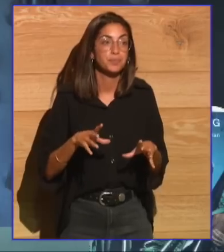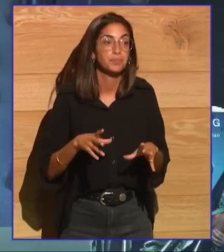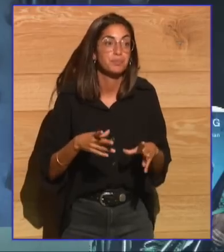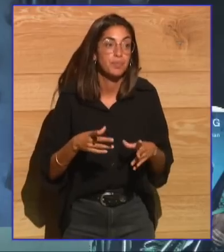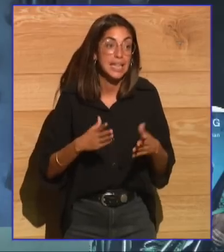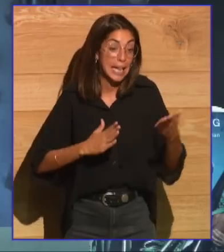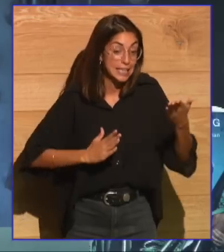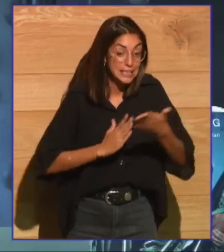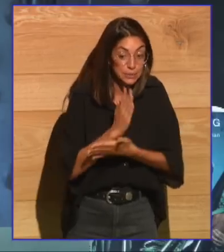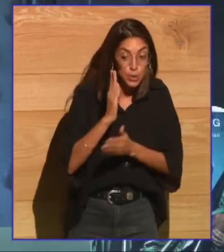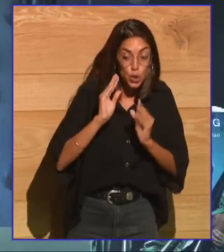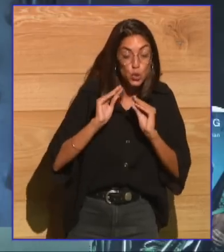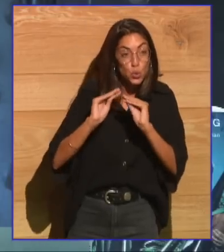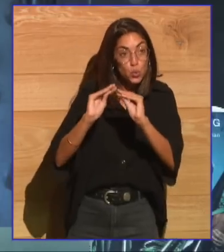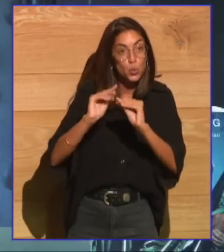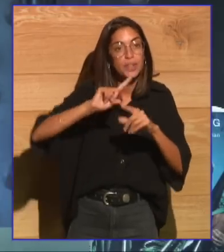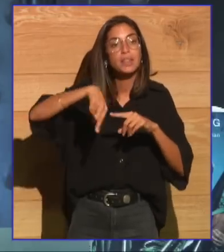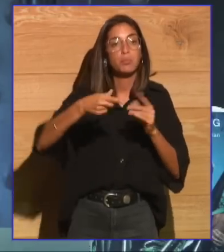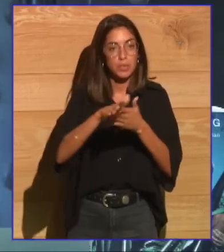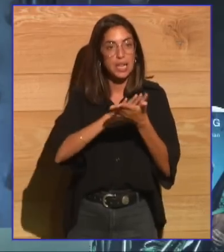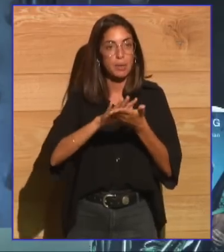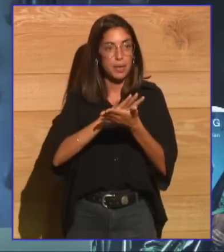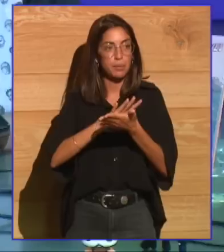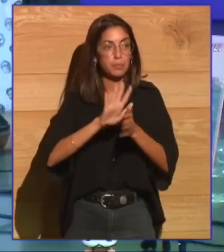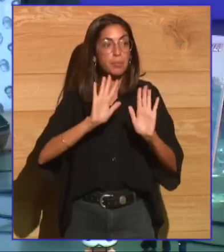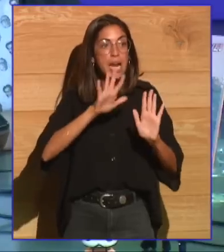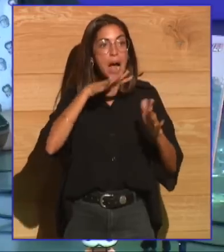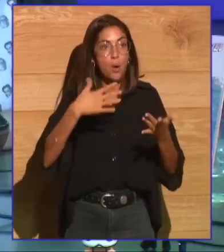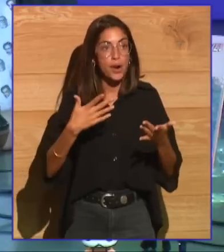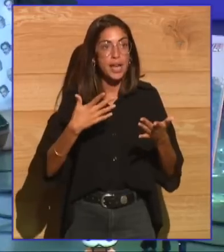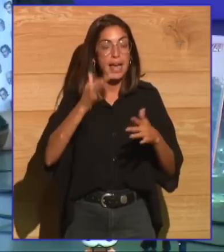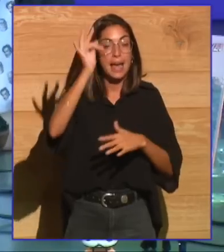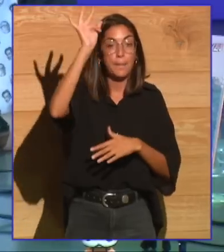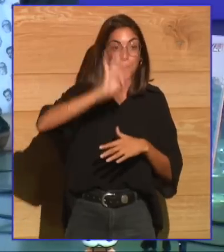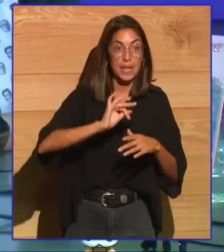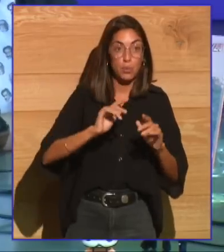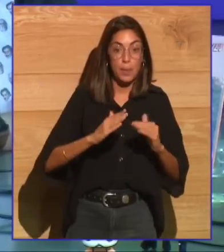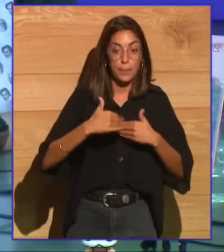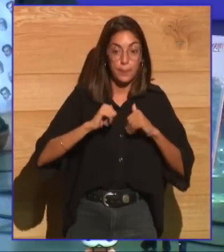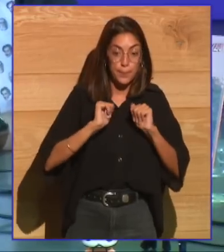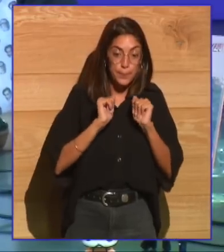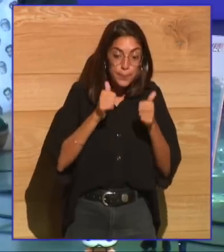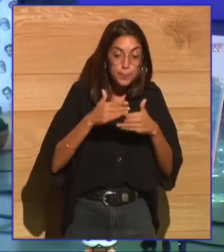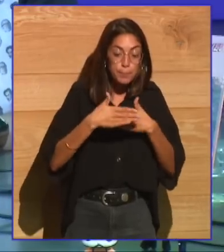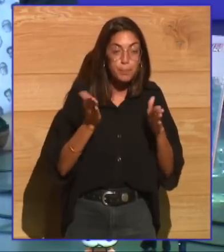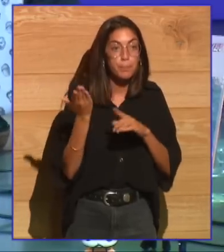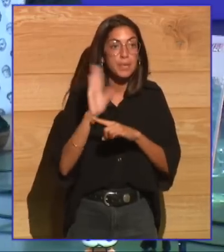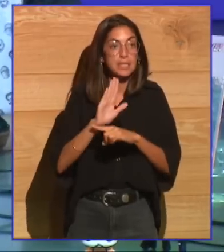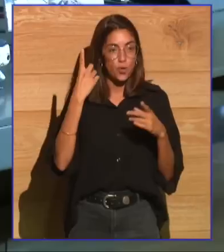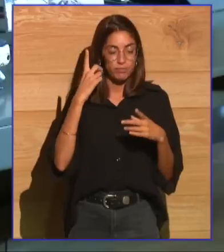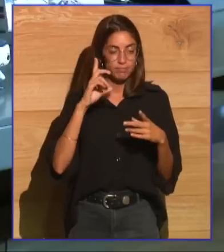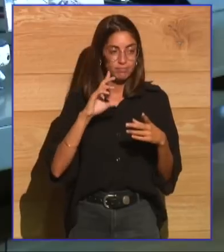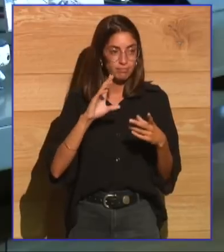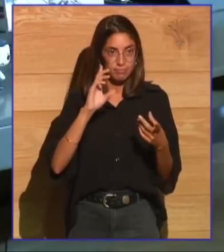intervención hay que hablar de poltergeist pero voy a presentar la siguiente película que dirigirá que es cuentos asombrosos